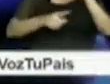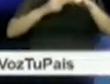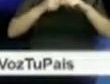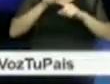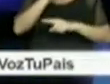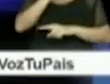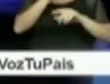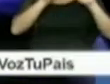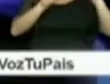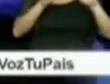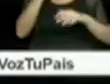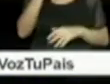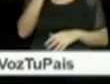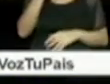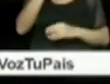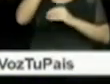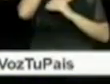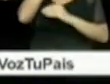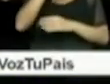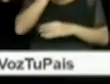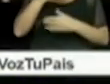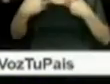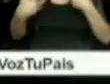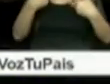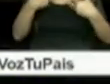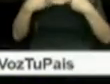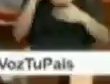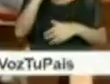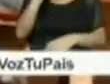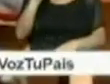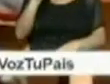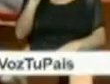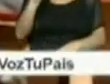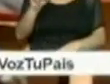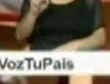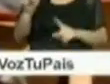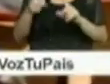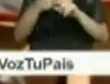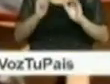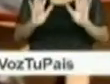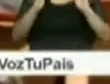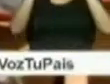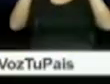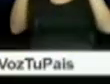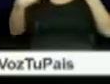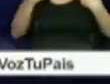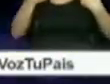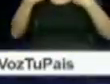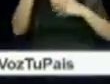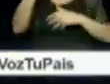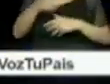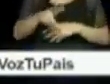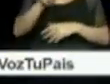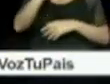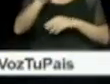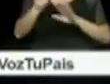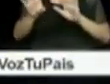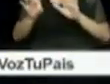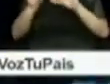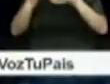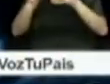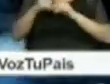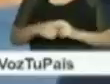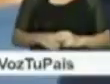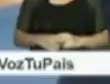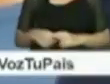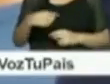1913, hoy estrenará el escenario del Teatro Benjamín Carrión en el primer Festival de Artes Vivas Loja 2016. Loja